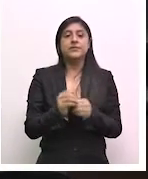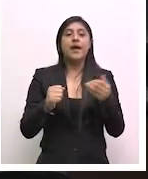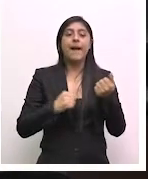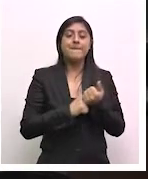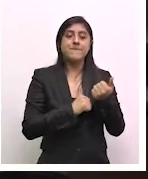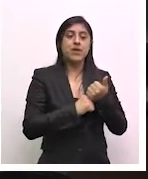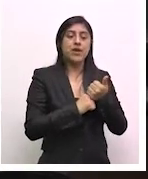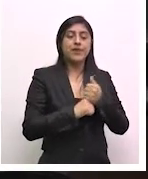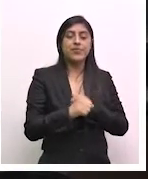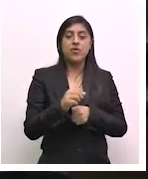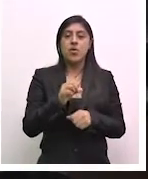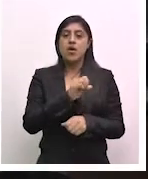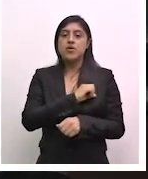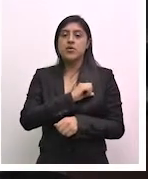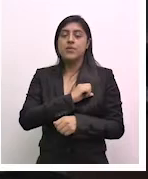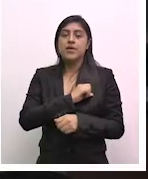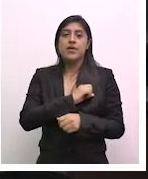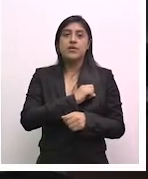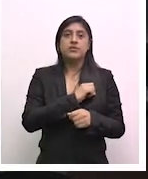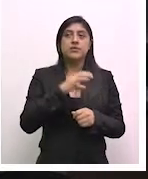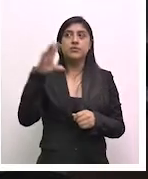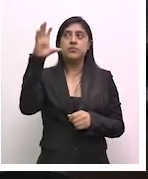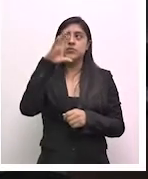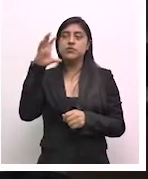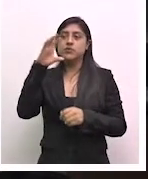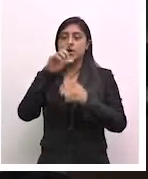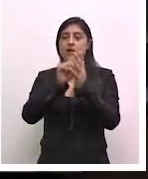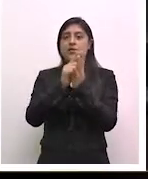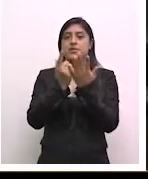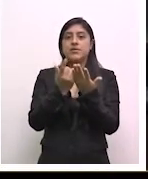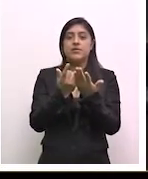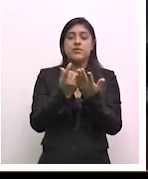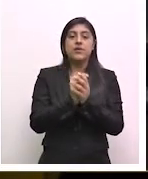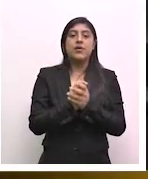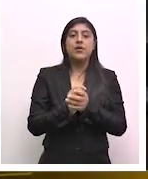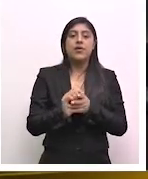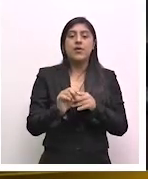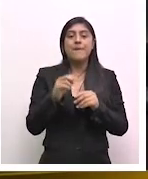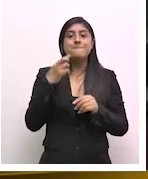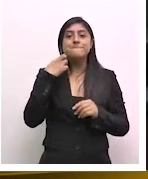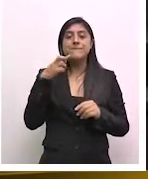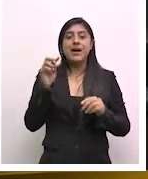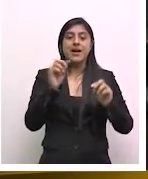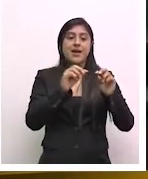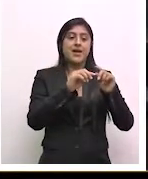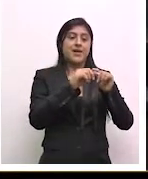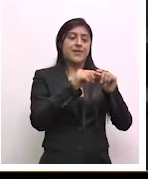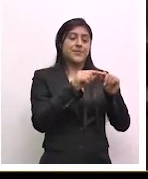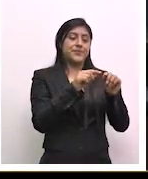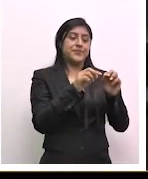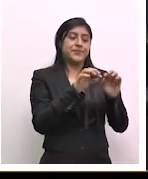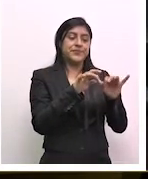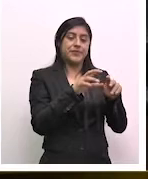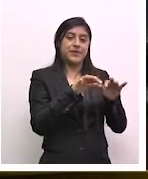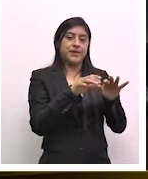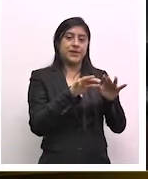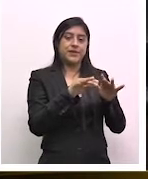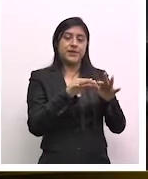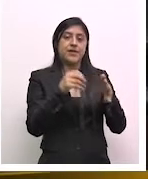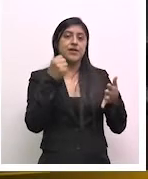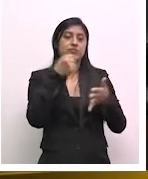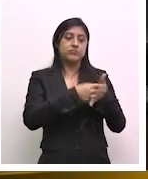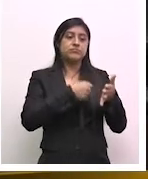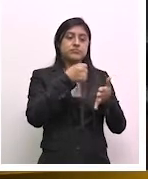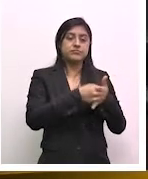en el registro civil y pues apoyando a los compañeros ido a buscar los diferentes libros que necesitaban ellos para digitar porque estaban en ese